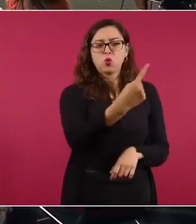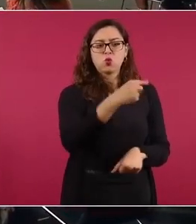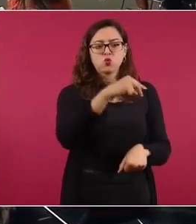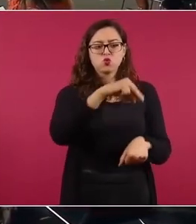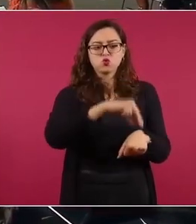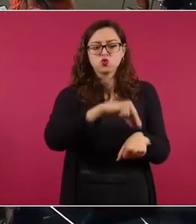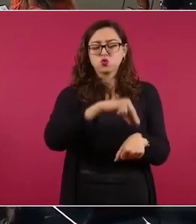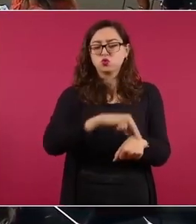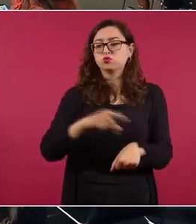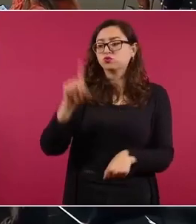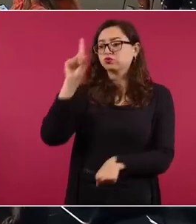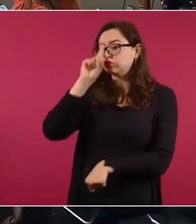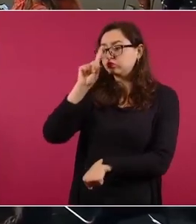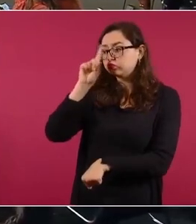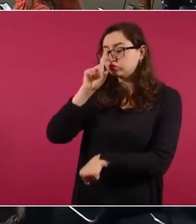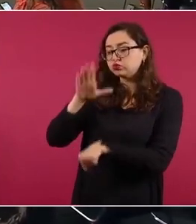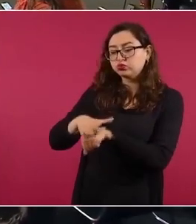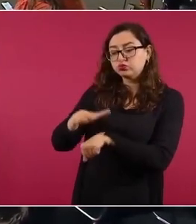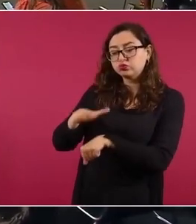recomendó